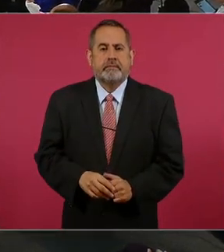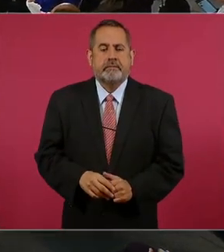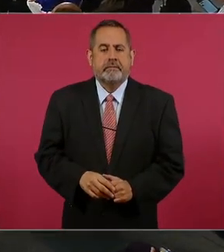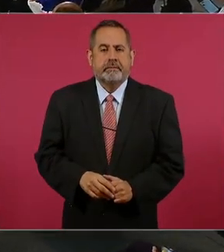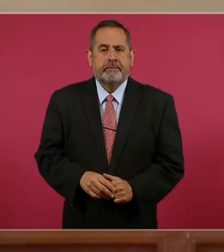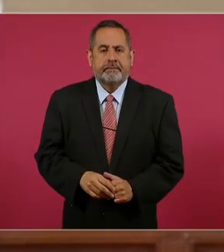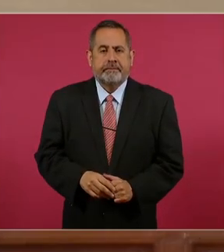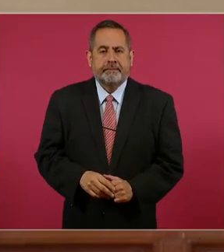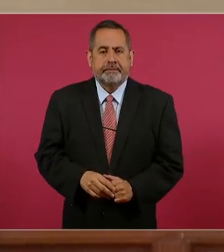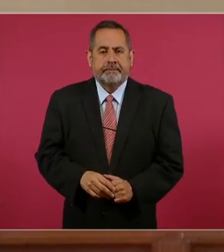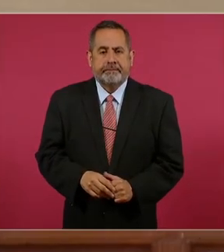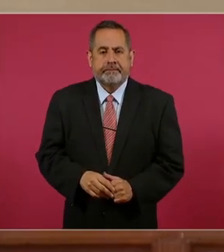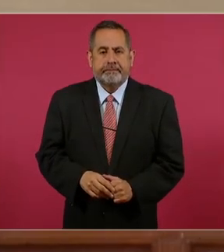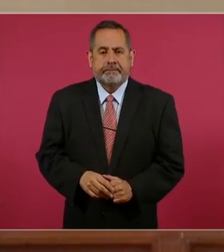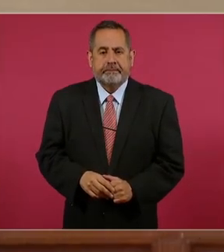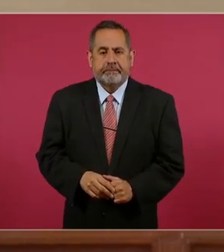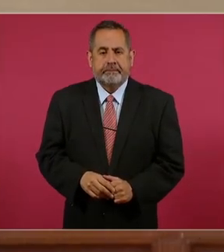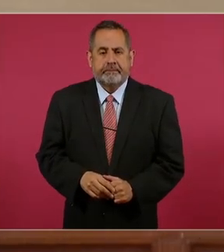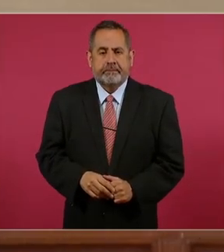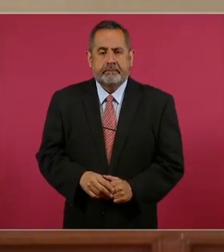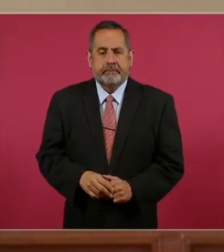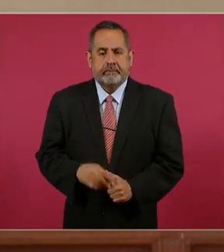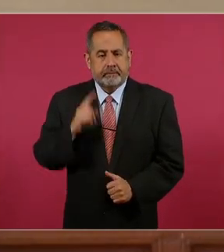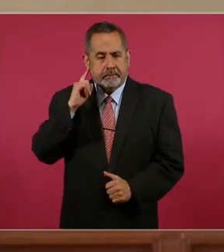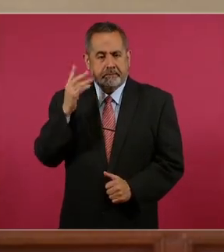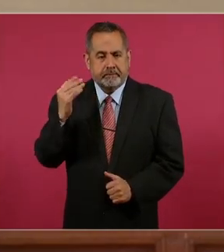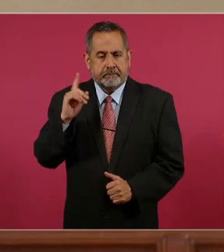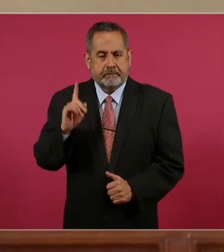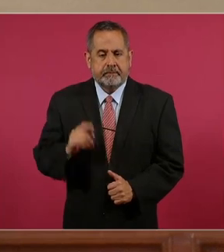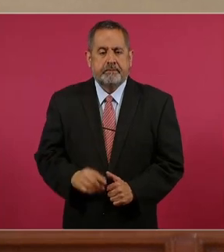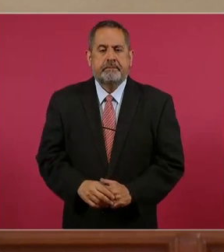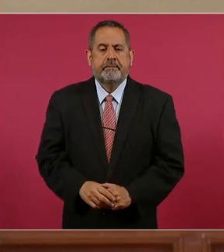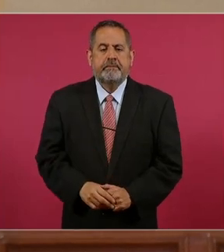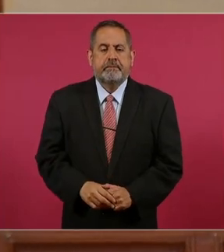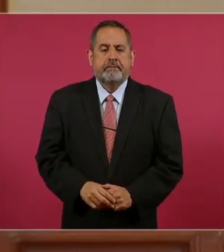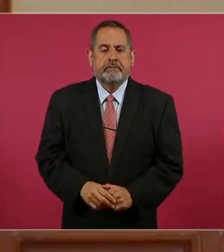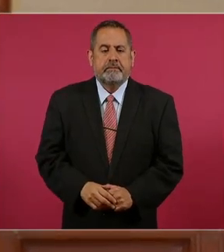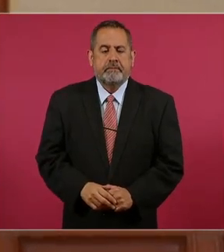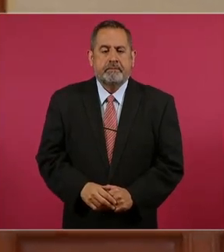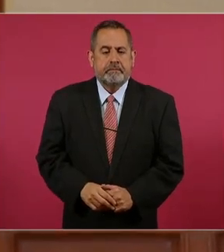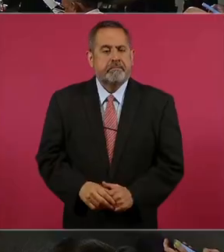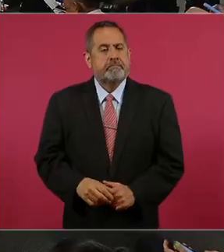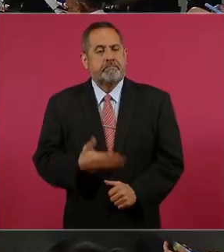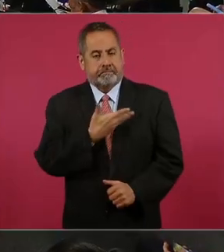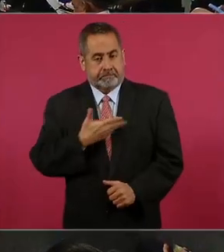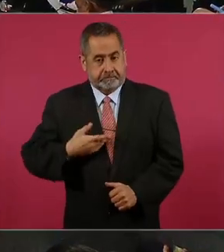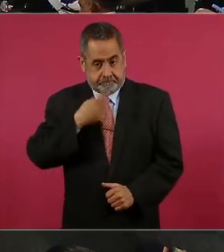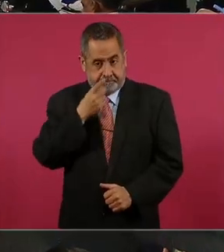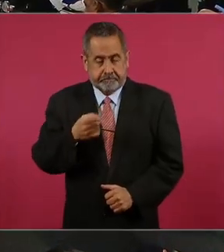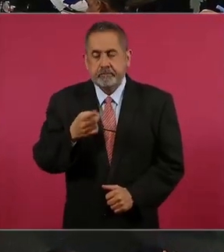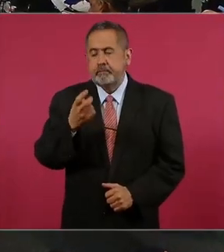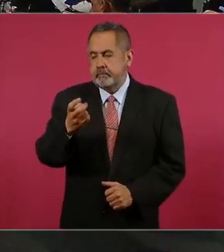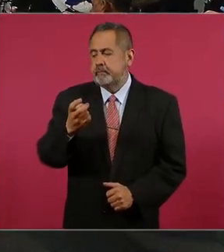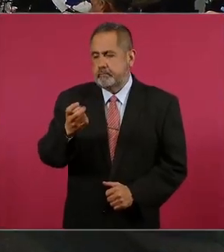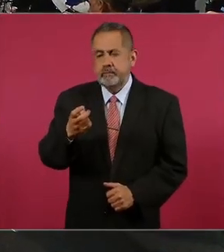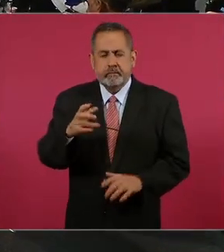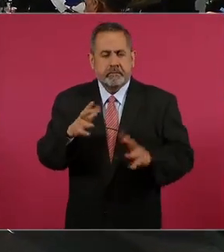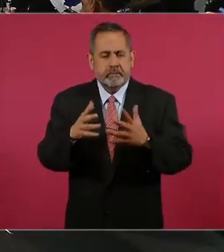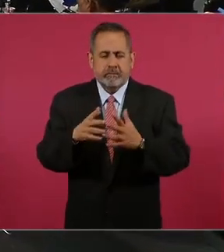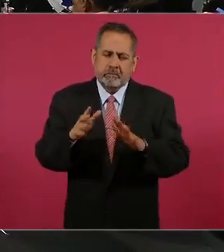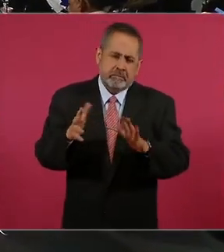hubo 39 que es el más bajo en todo el gobierno porque por lo general traemos